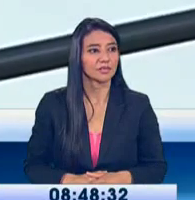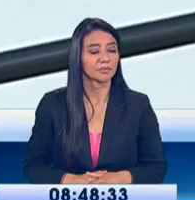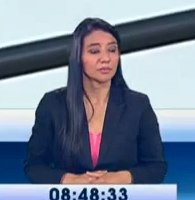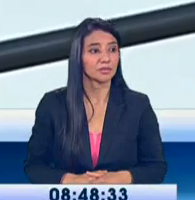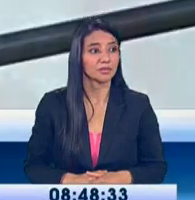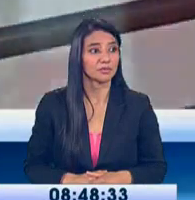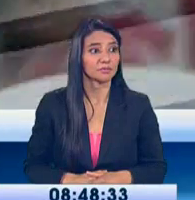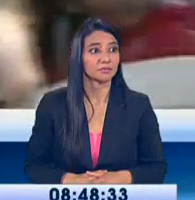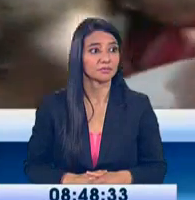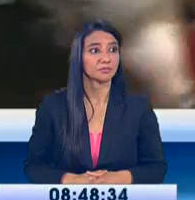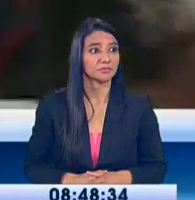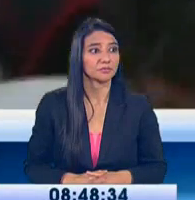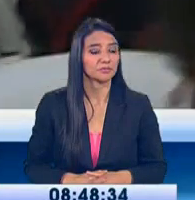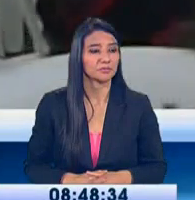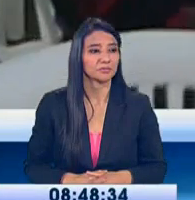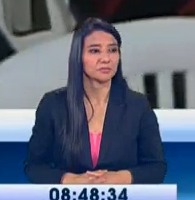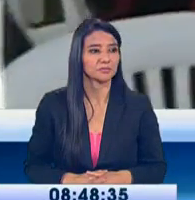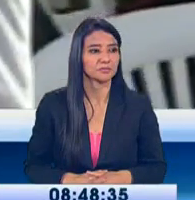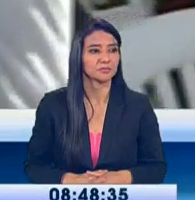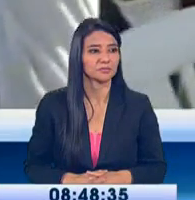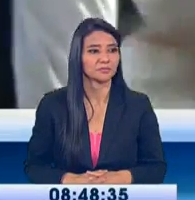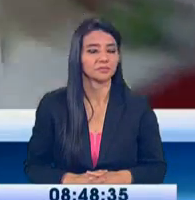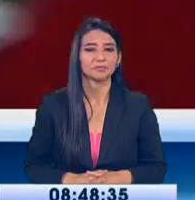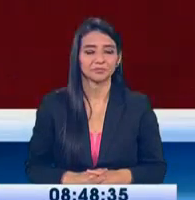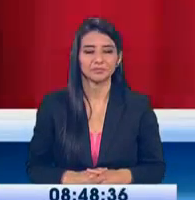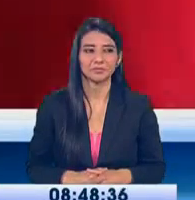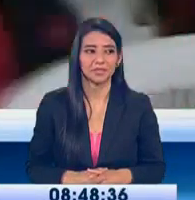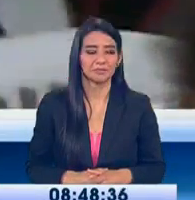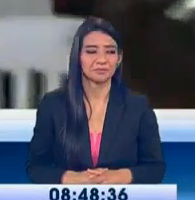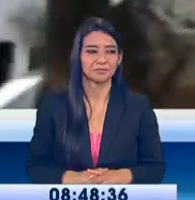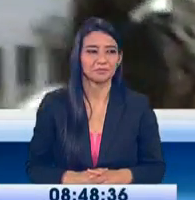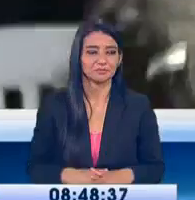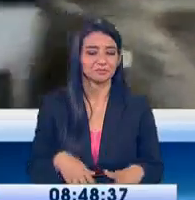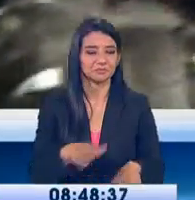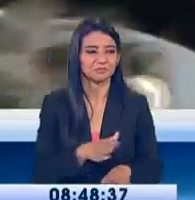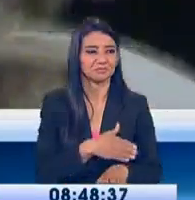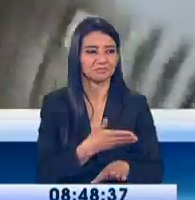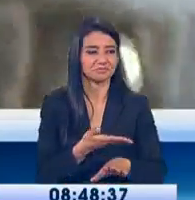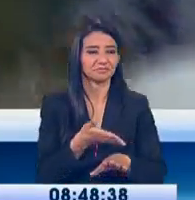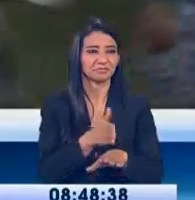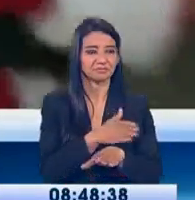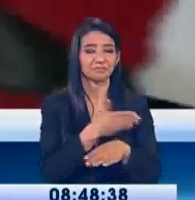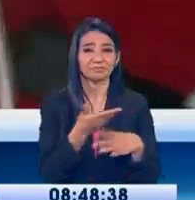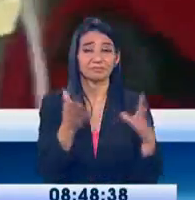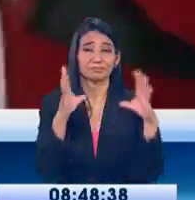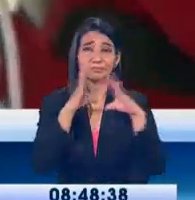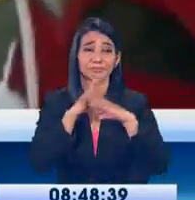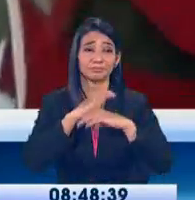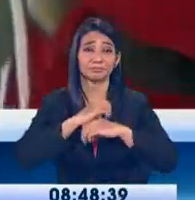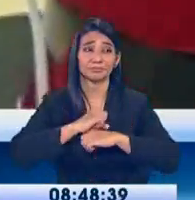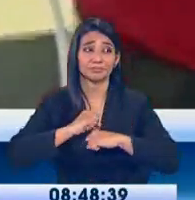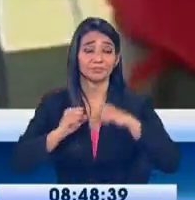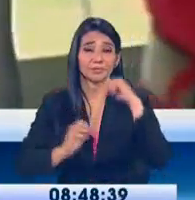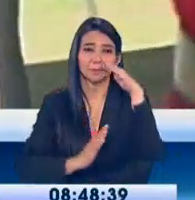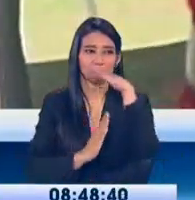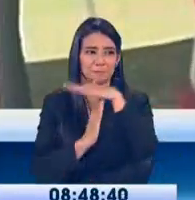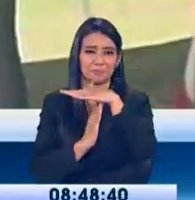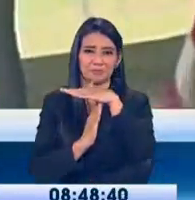entre los astros que esparcen su luz,